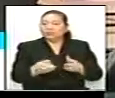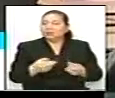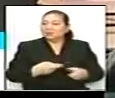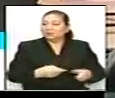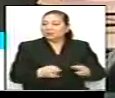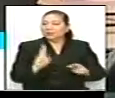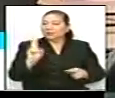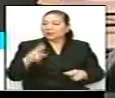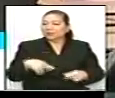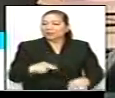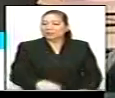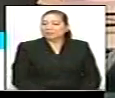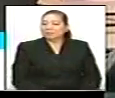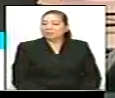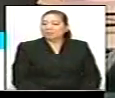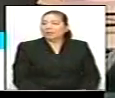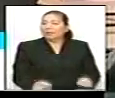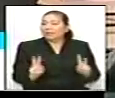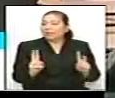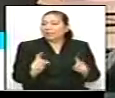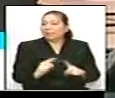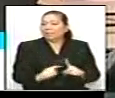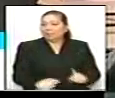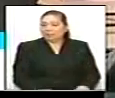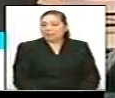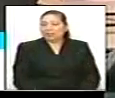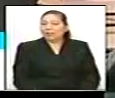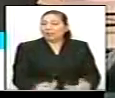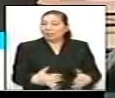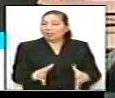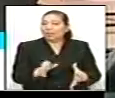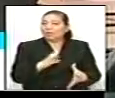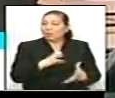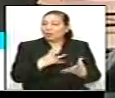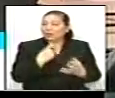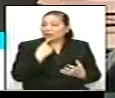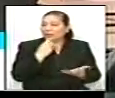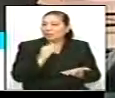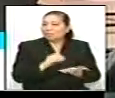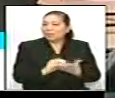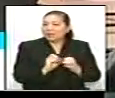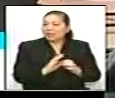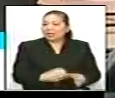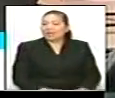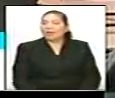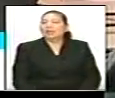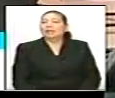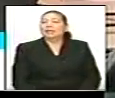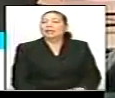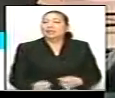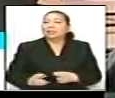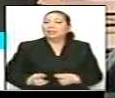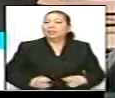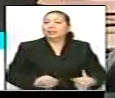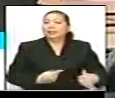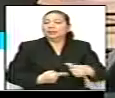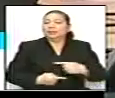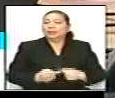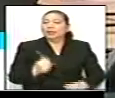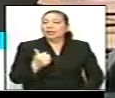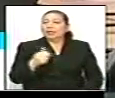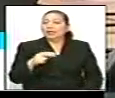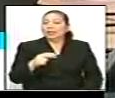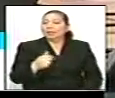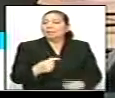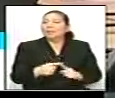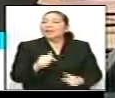residuales al río Rima, que contamina, todo un tema es esto. Pero ya yo quiero aclarar esto, la quebrada ya está definida por el ANA.